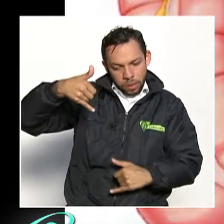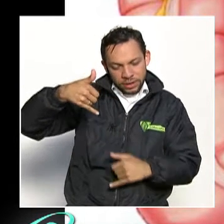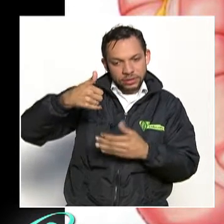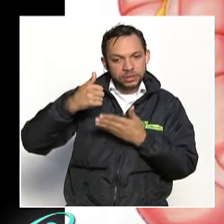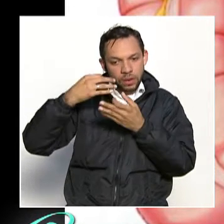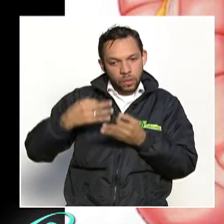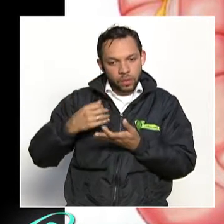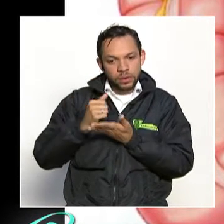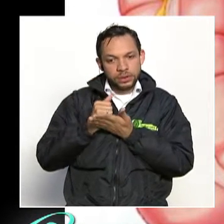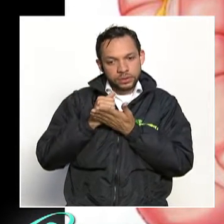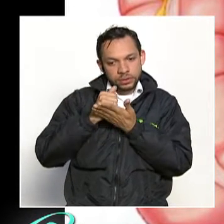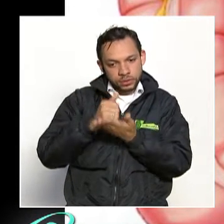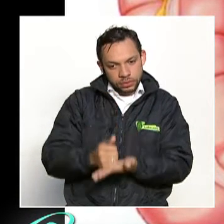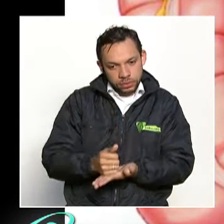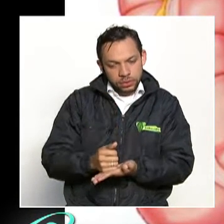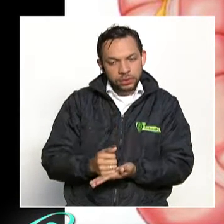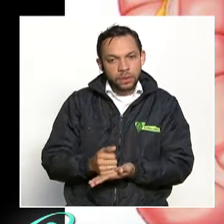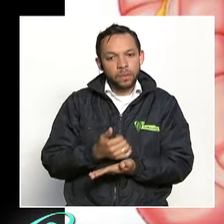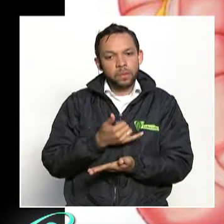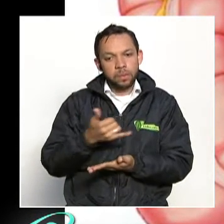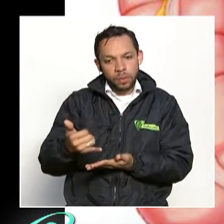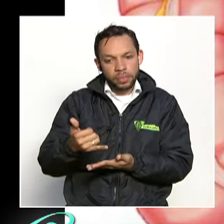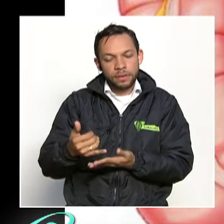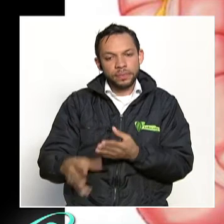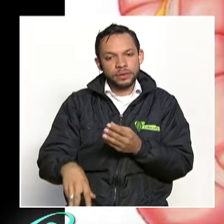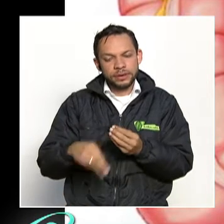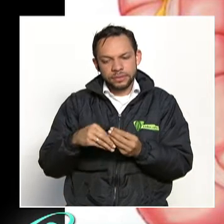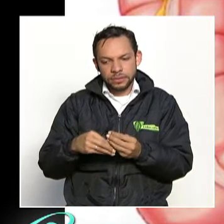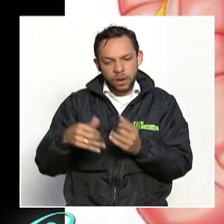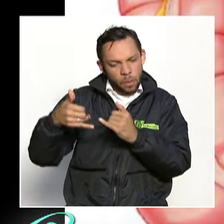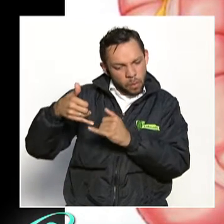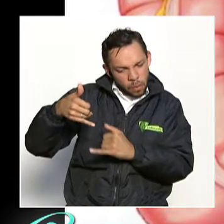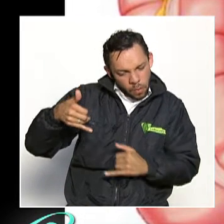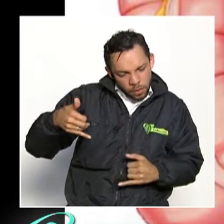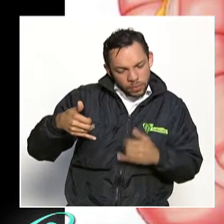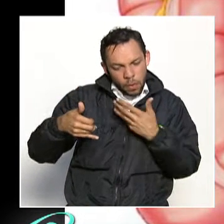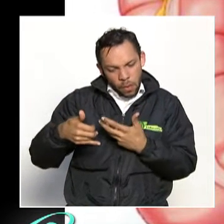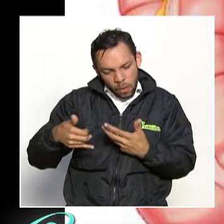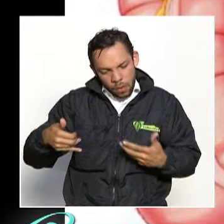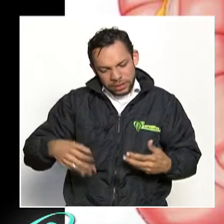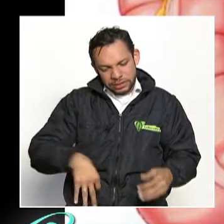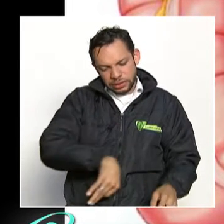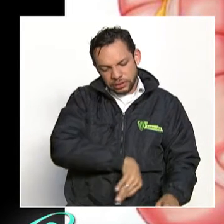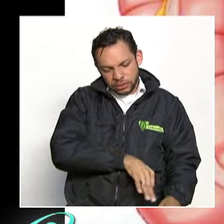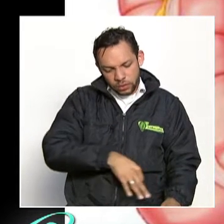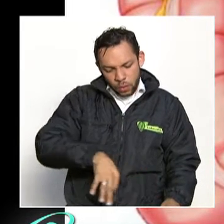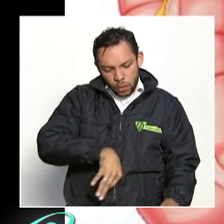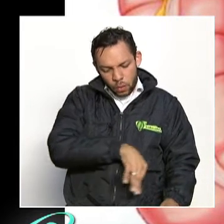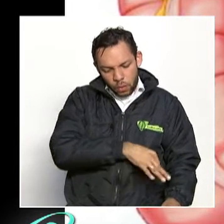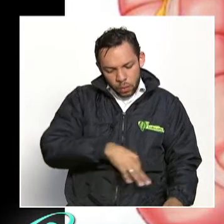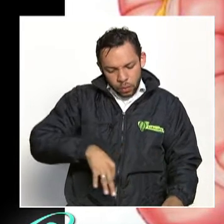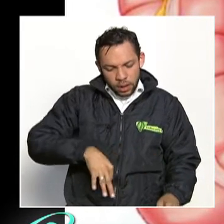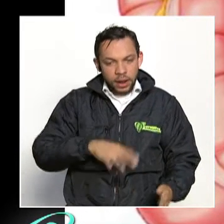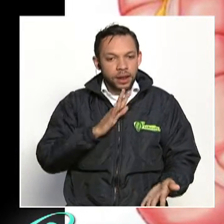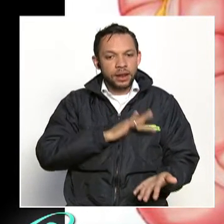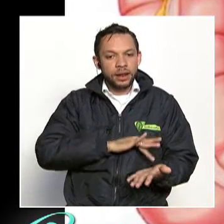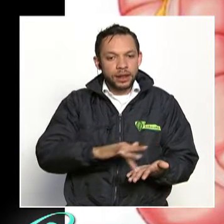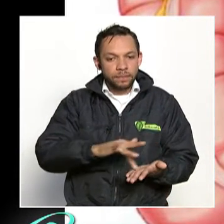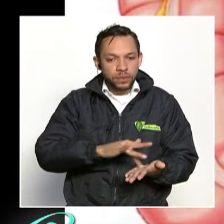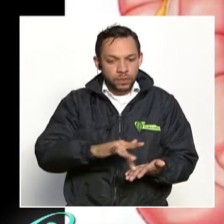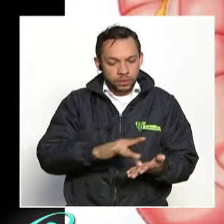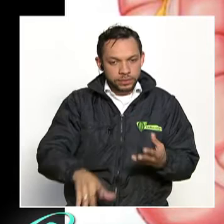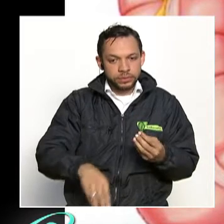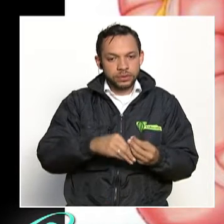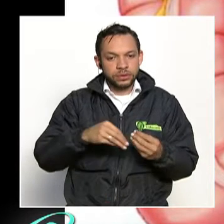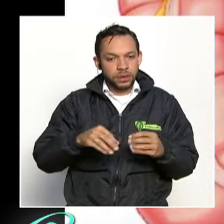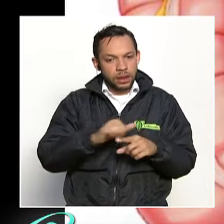que ese material que se produce arrastrando todas esas bacterias, pues limpien. Entonces, este tratamiento